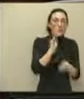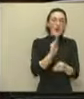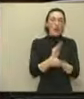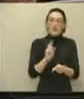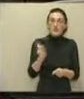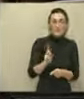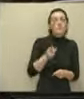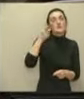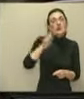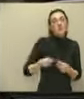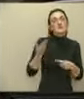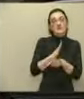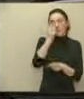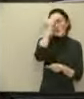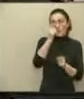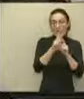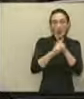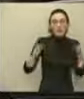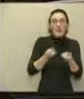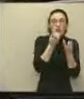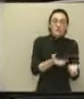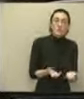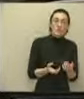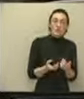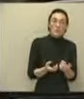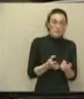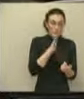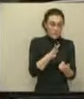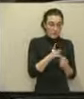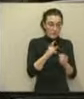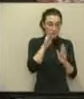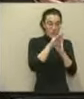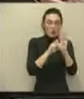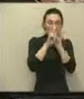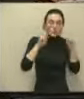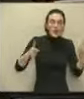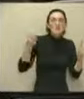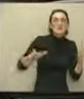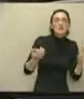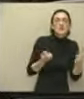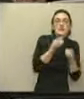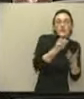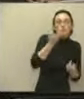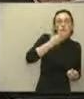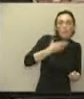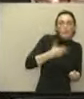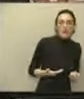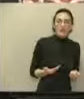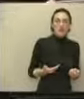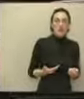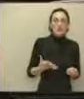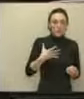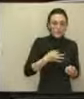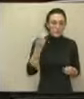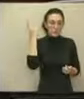sino que se presentase una memoria anual con los resultados, porque lo importante de esos programas anuales es que se conozcan los datos y que estén a disposición y